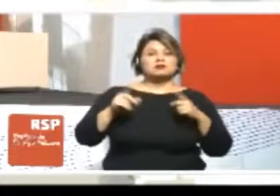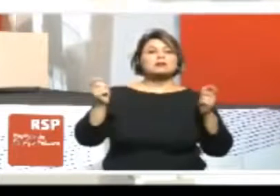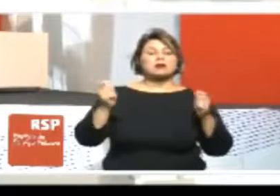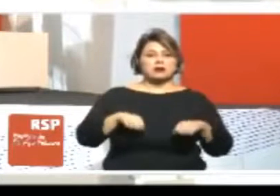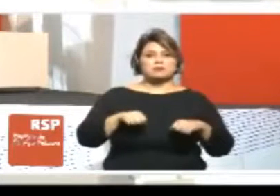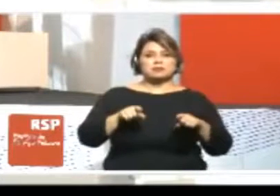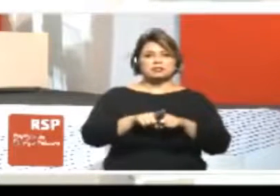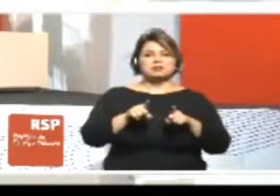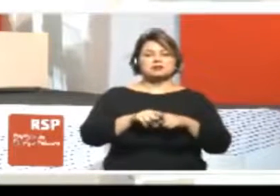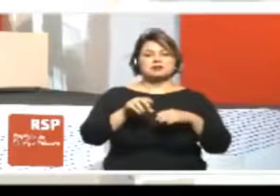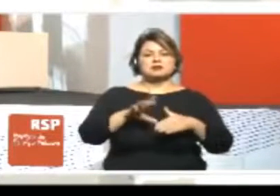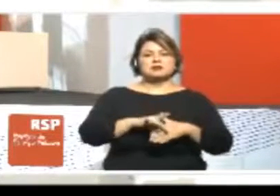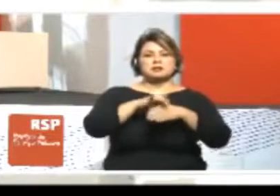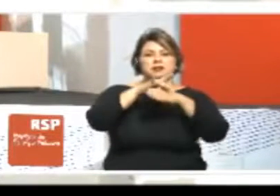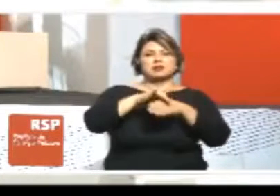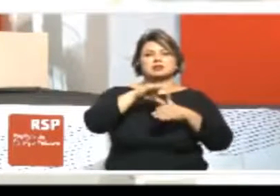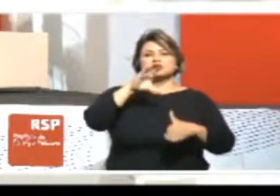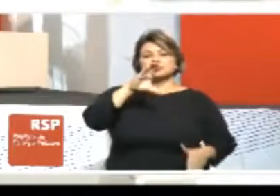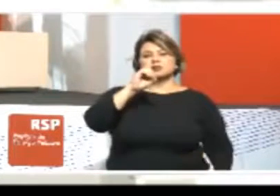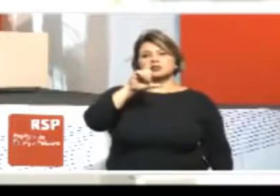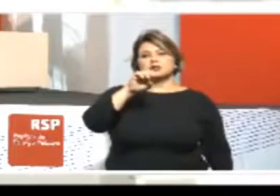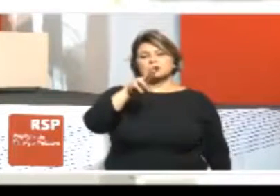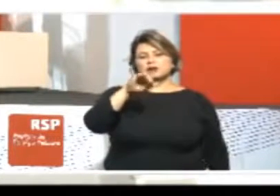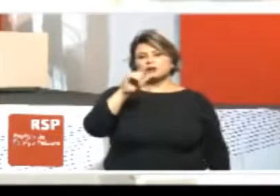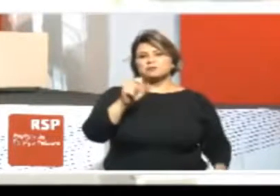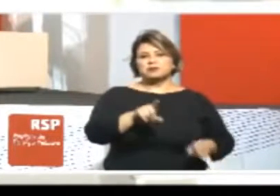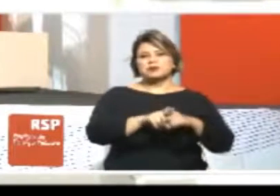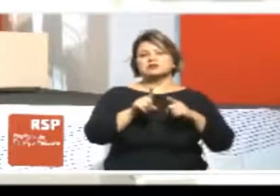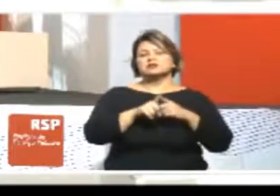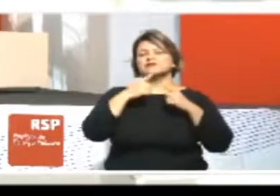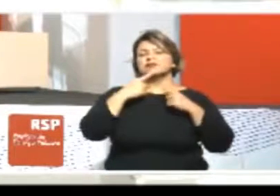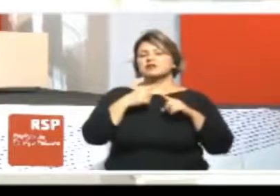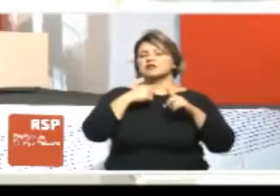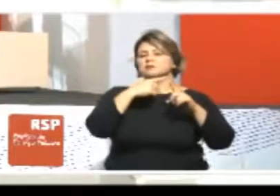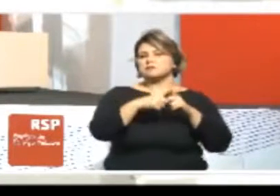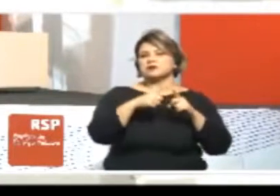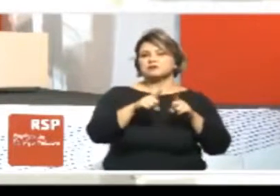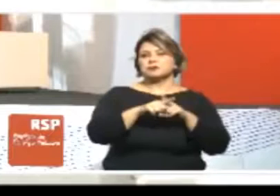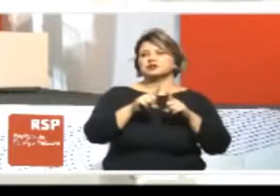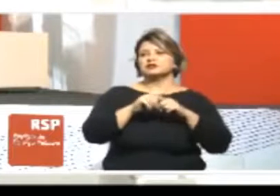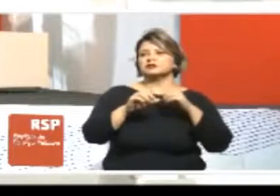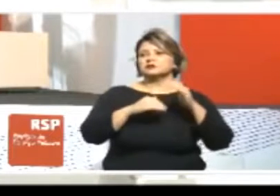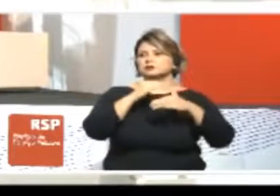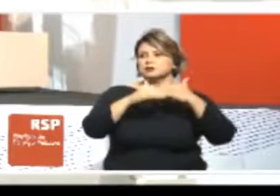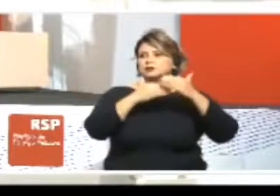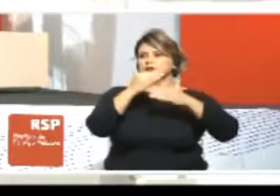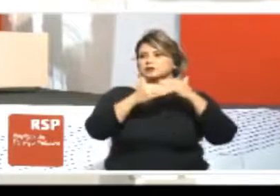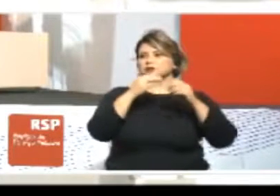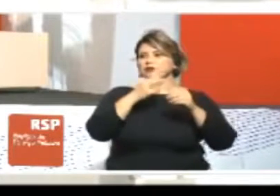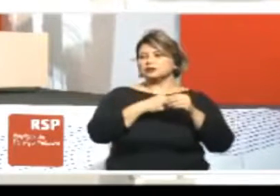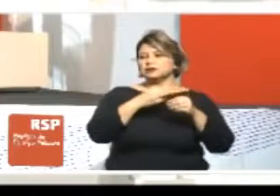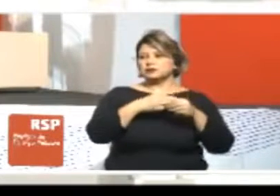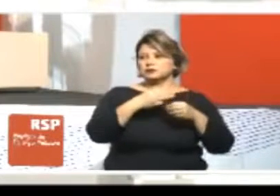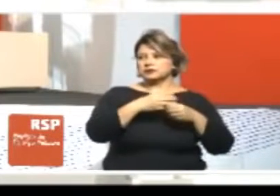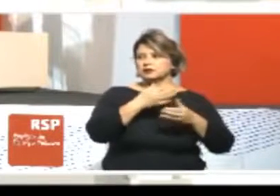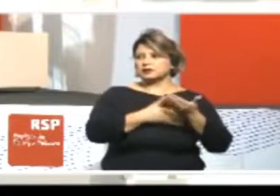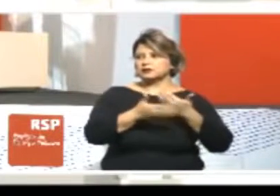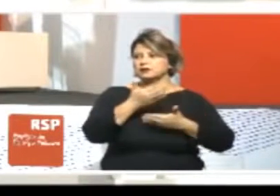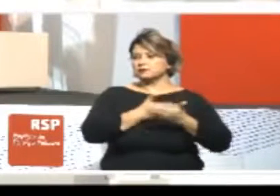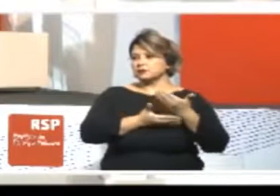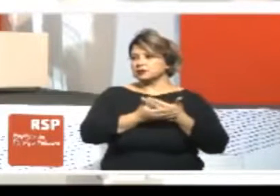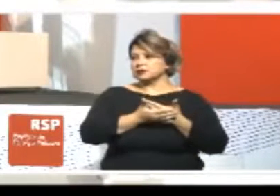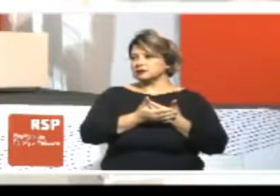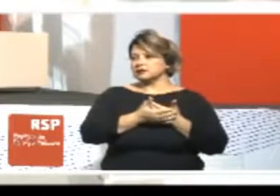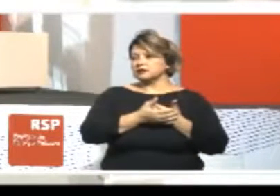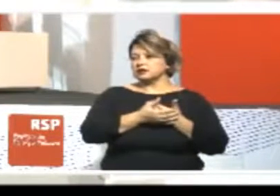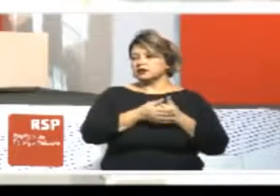en Colombia tiene un efecto positivo en el desempeño del municipio, sin embargo, este desacelera